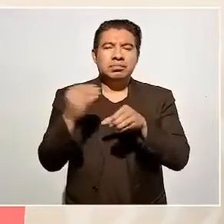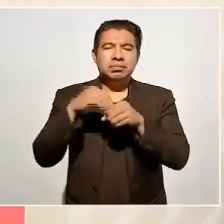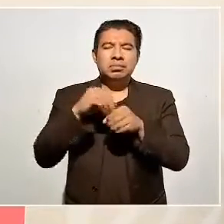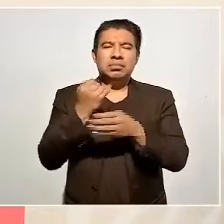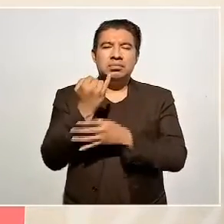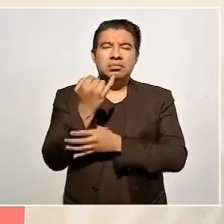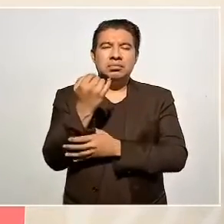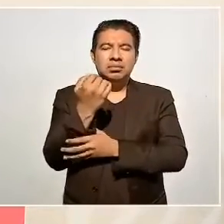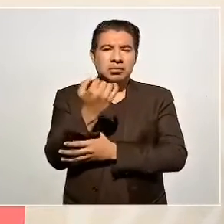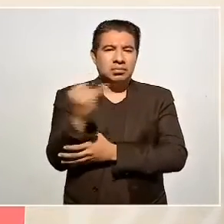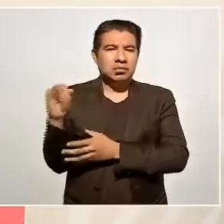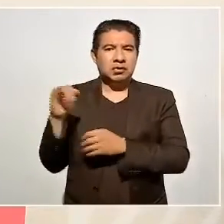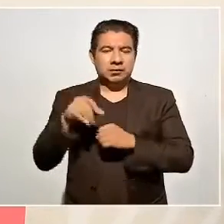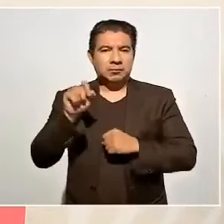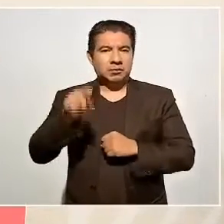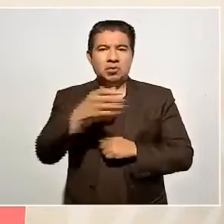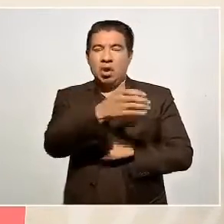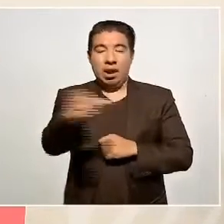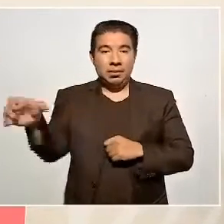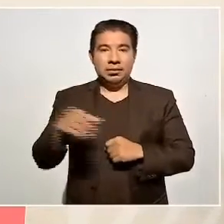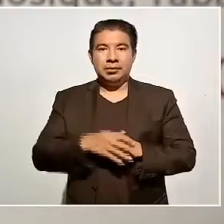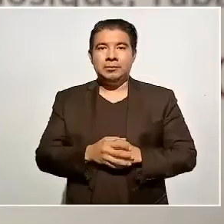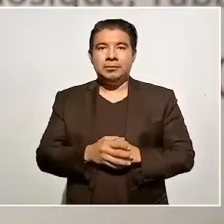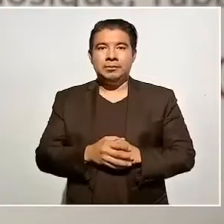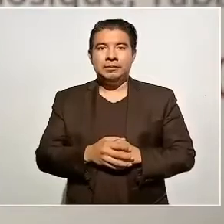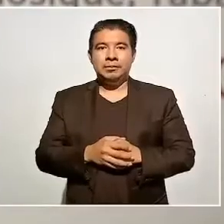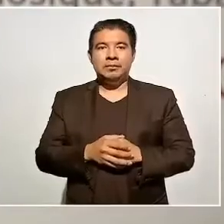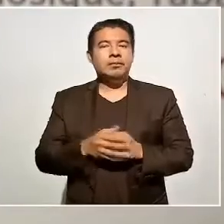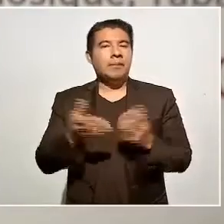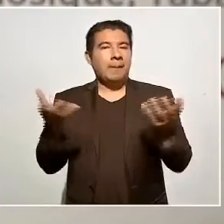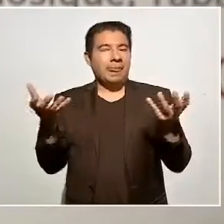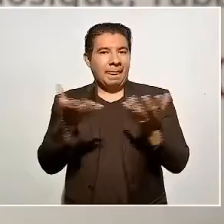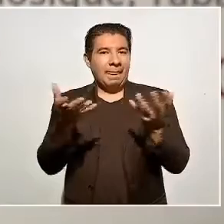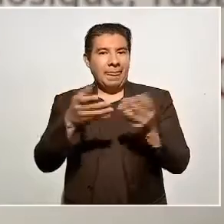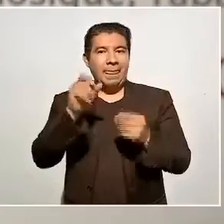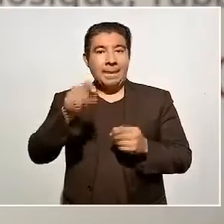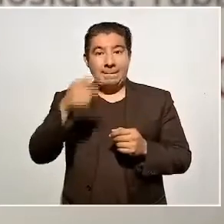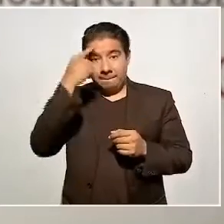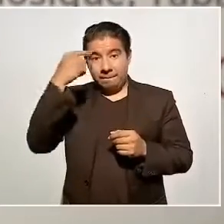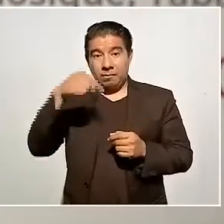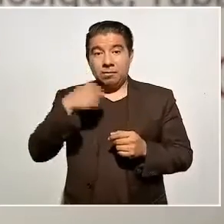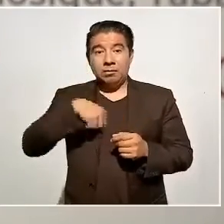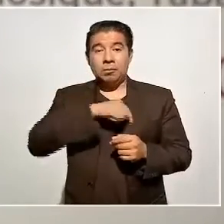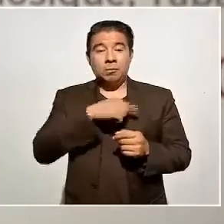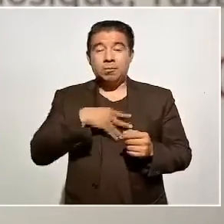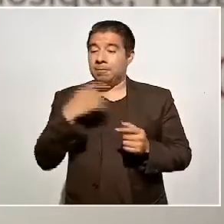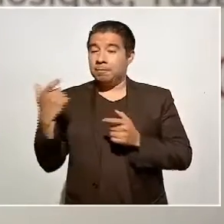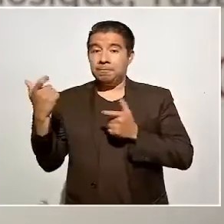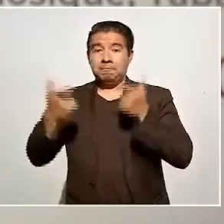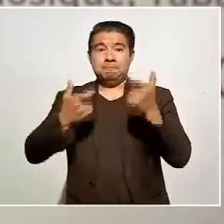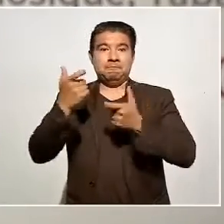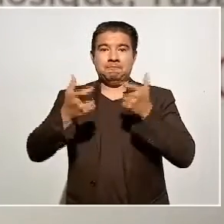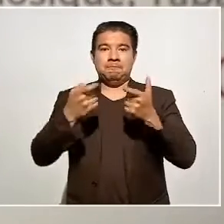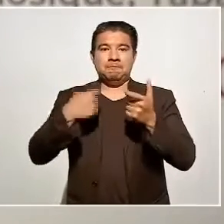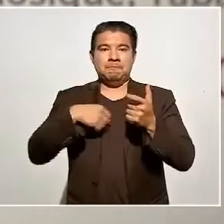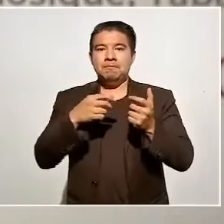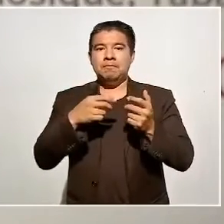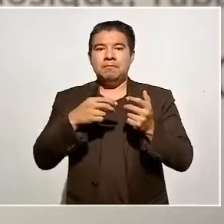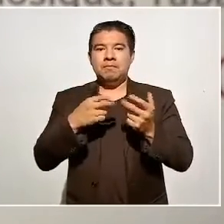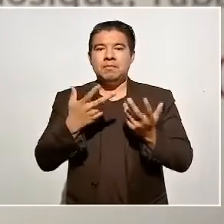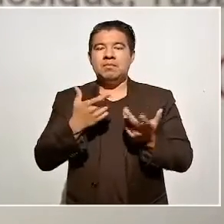estas acciones, pues hemos logrado reactivar la economía, no hemos tenido crisis